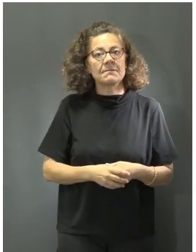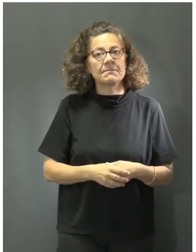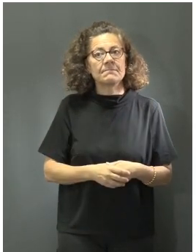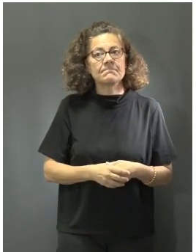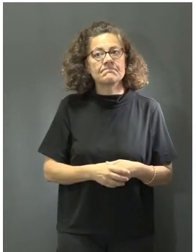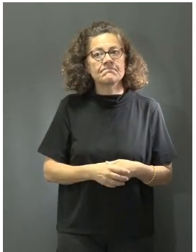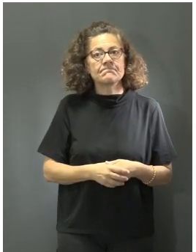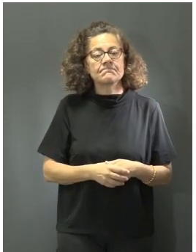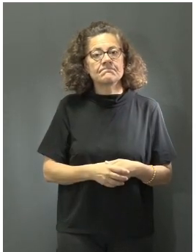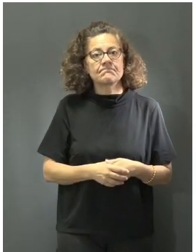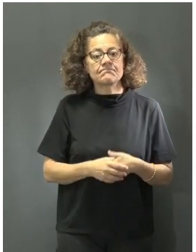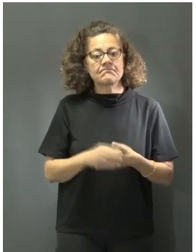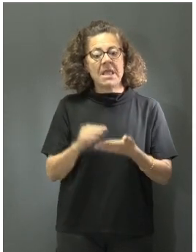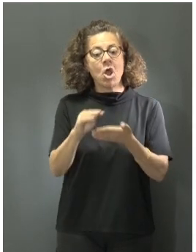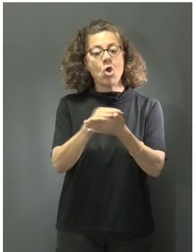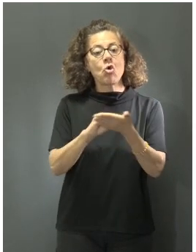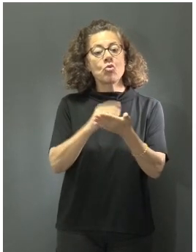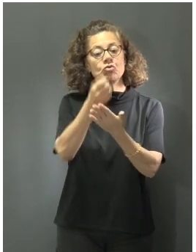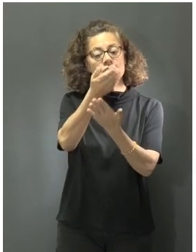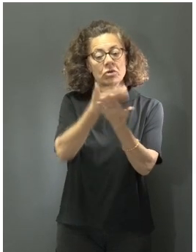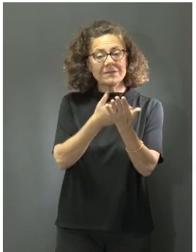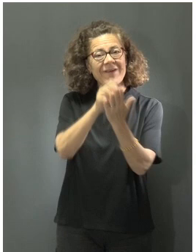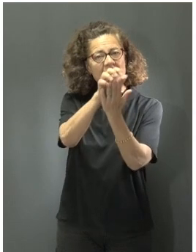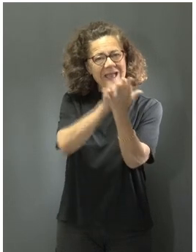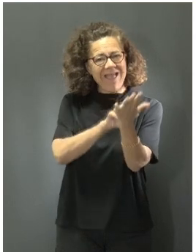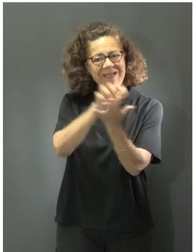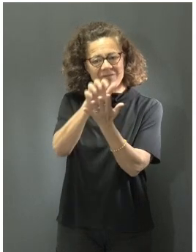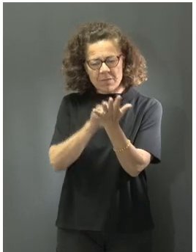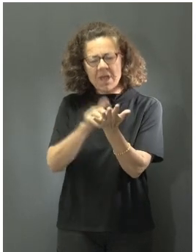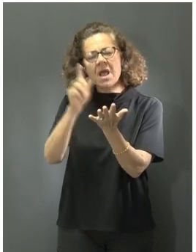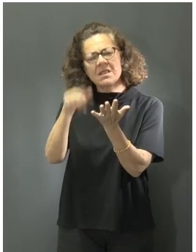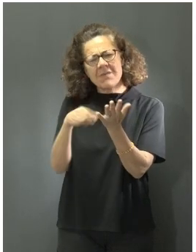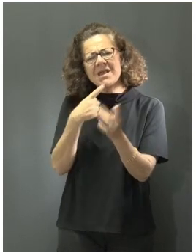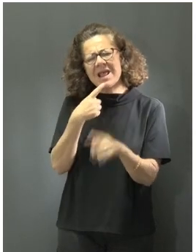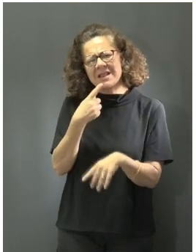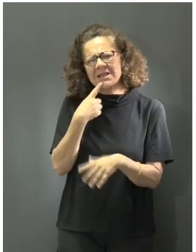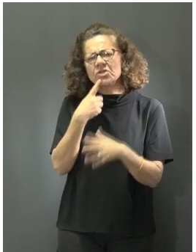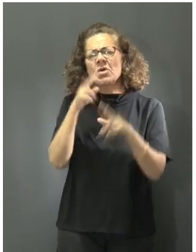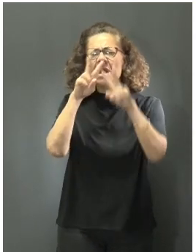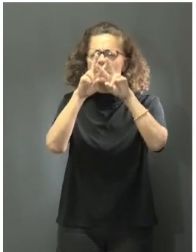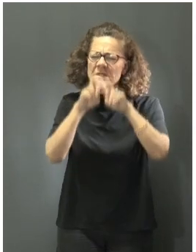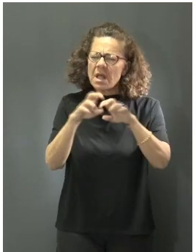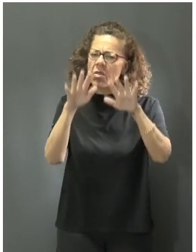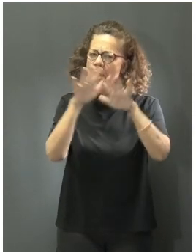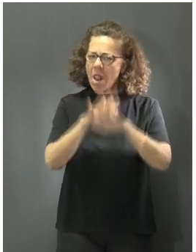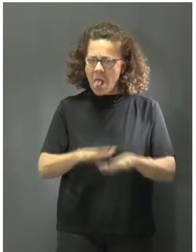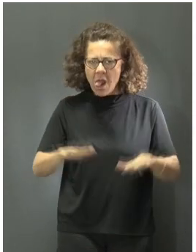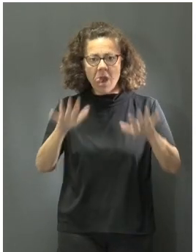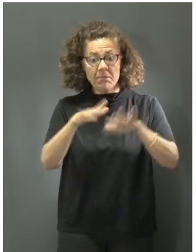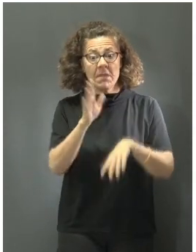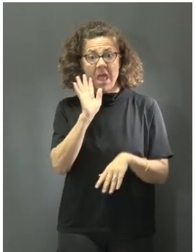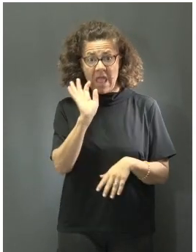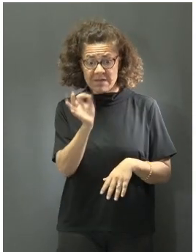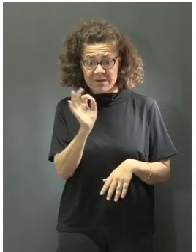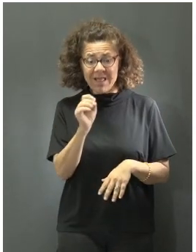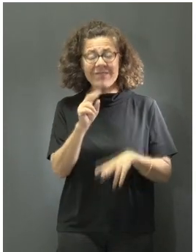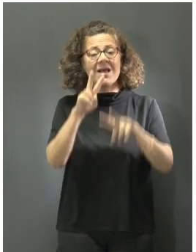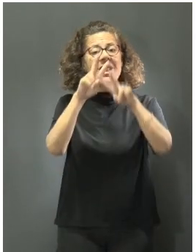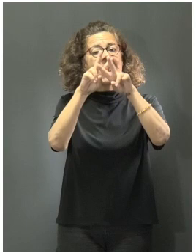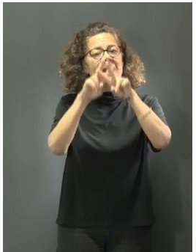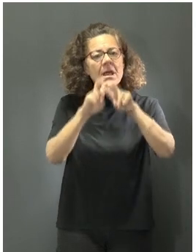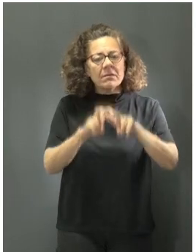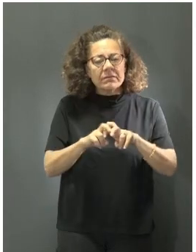sacar conclusiones uniformes, ¿no? También se comentaba de lo lenta que es la investigación y es verdad. Y la investigación, además de ser